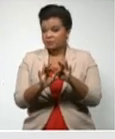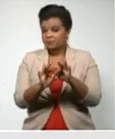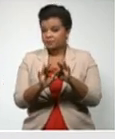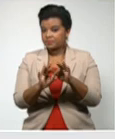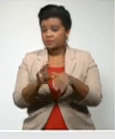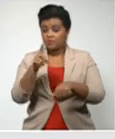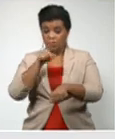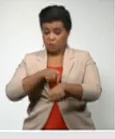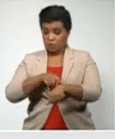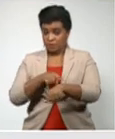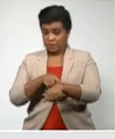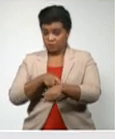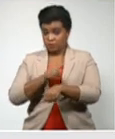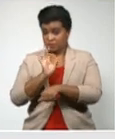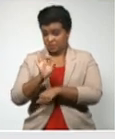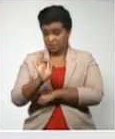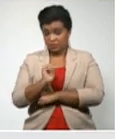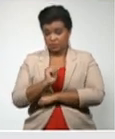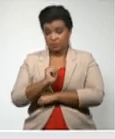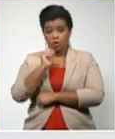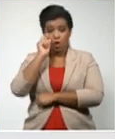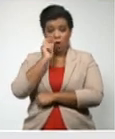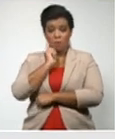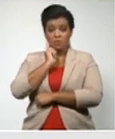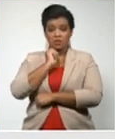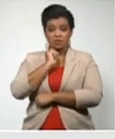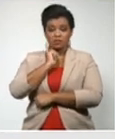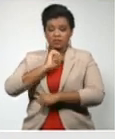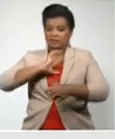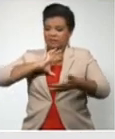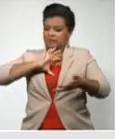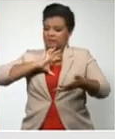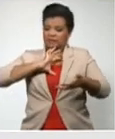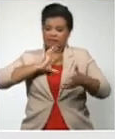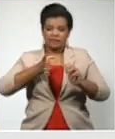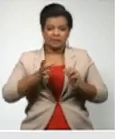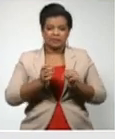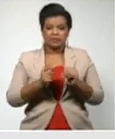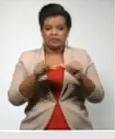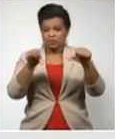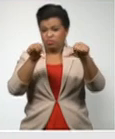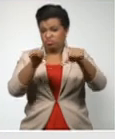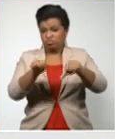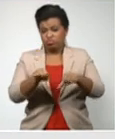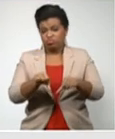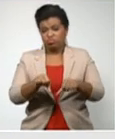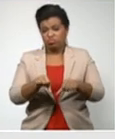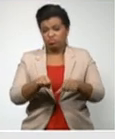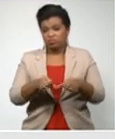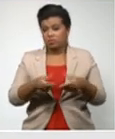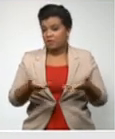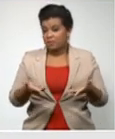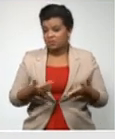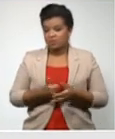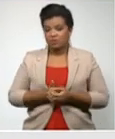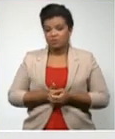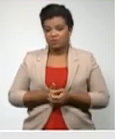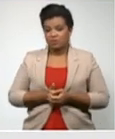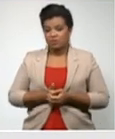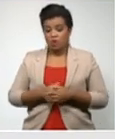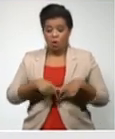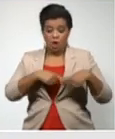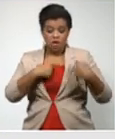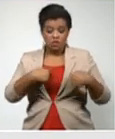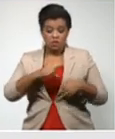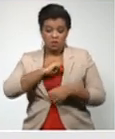determinado, después de un grupo de complicaciones, pues hace una parada